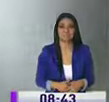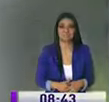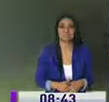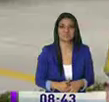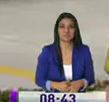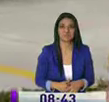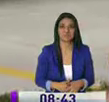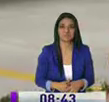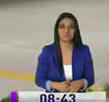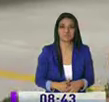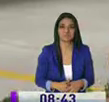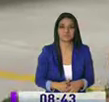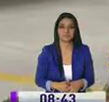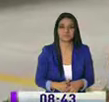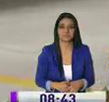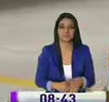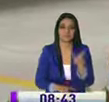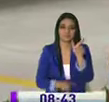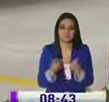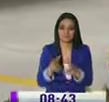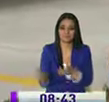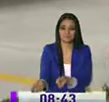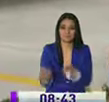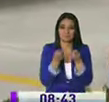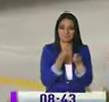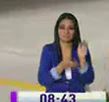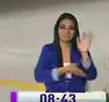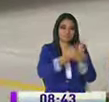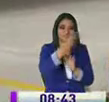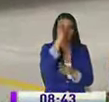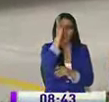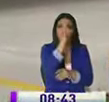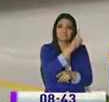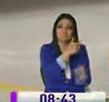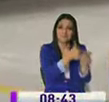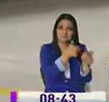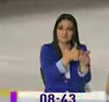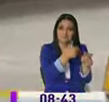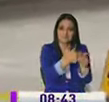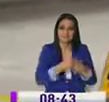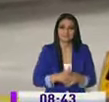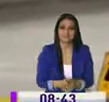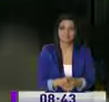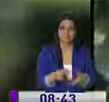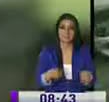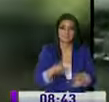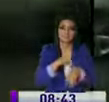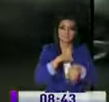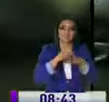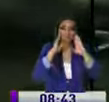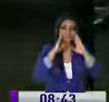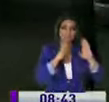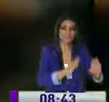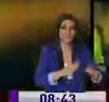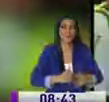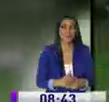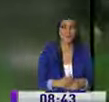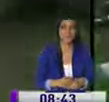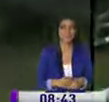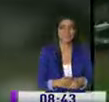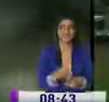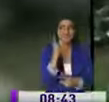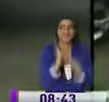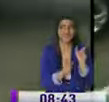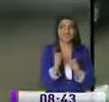las personas fueron evacuadas hasta la carta asistencial más cercano está donde estaban siendo atendidas las tres